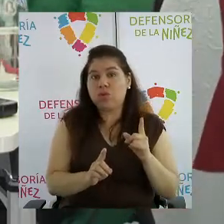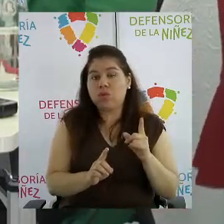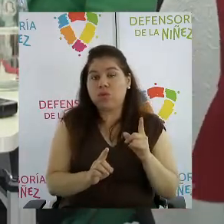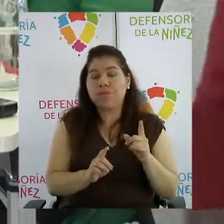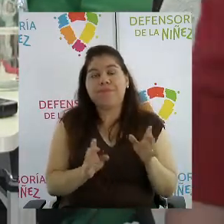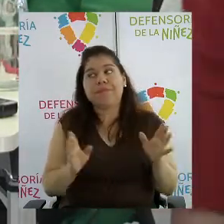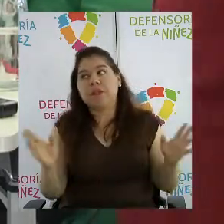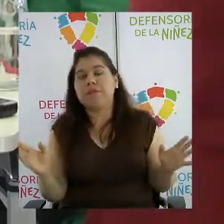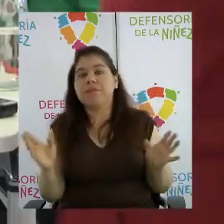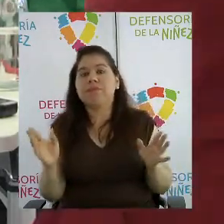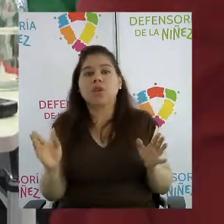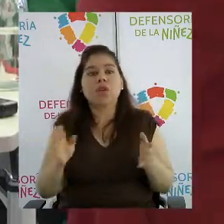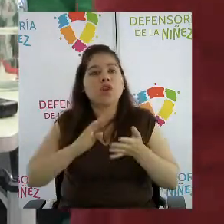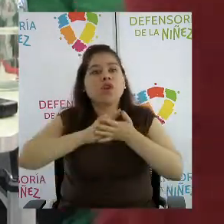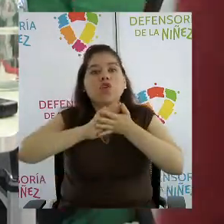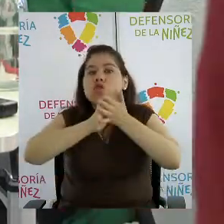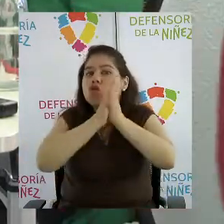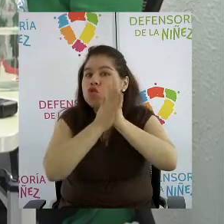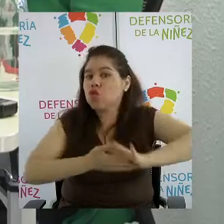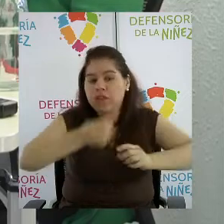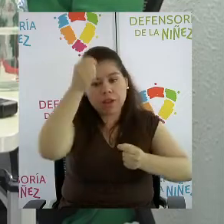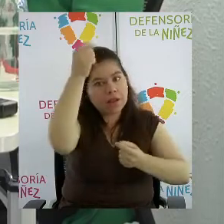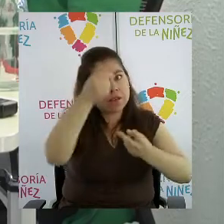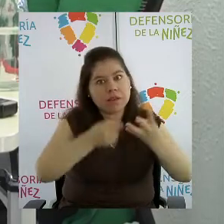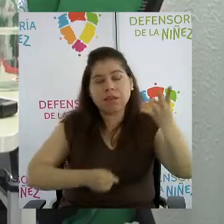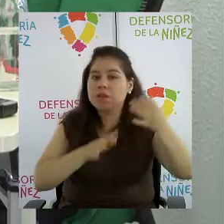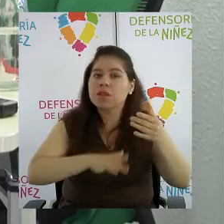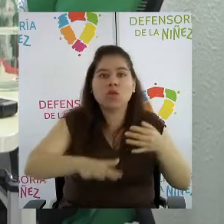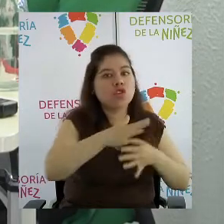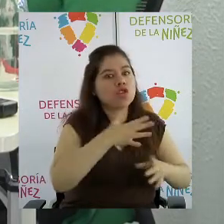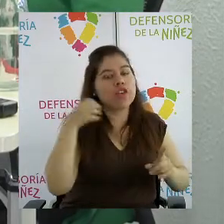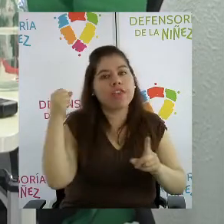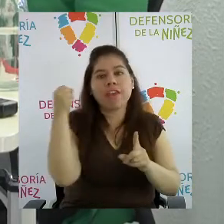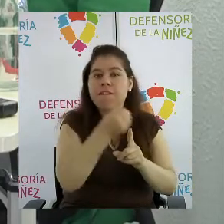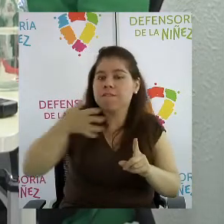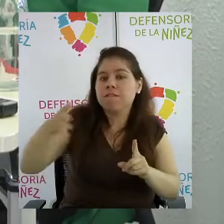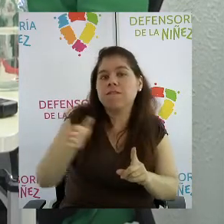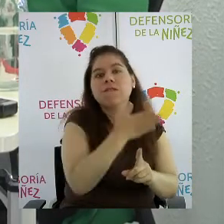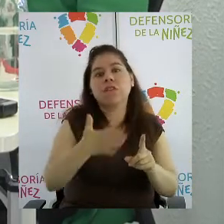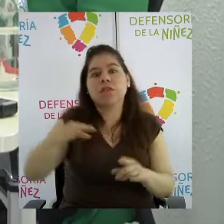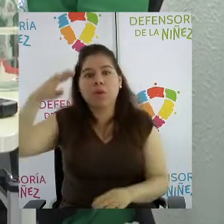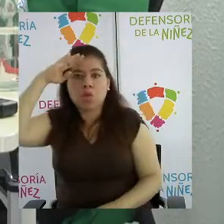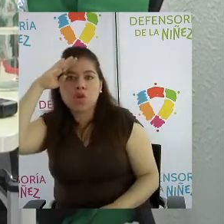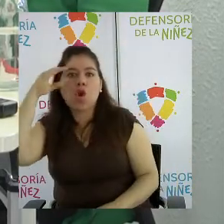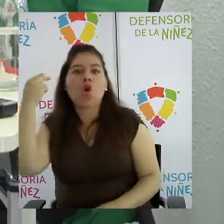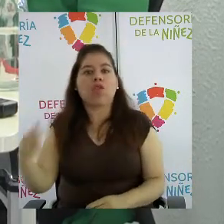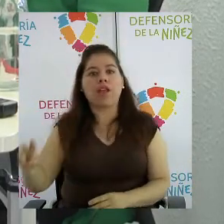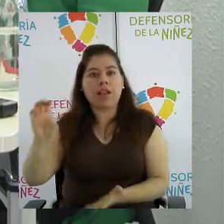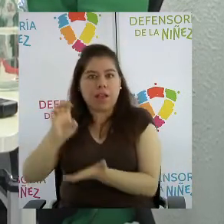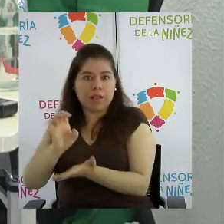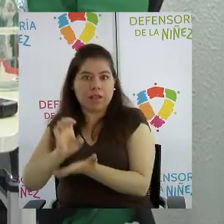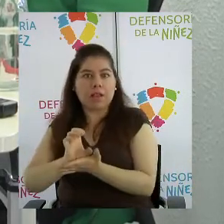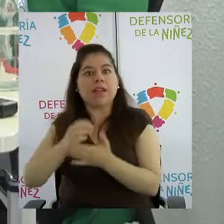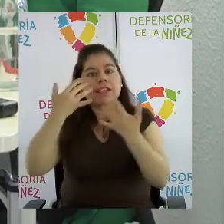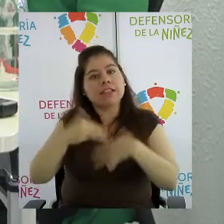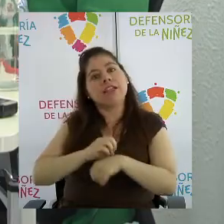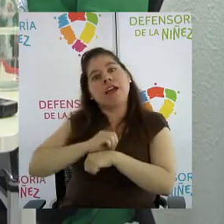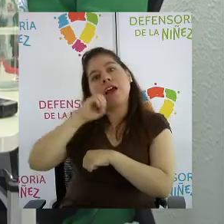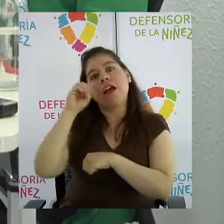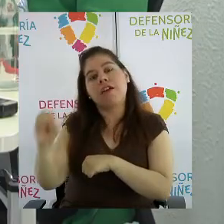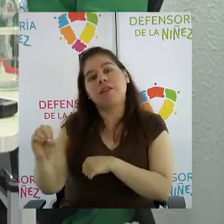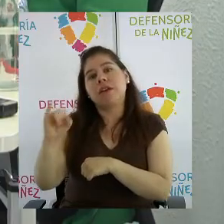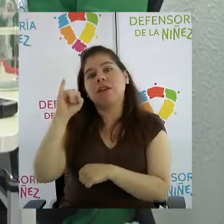A ver, todas las causas en las cuales hemos tomado conocimiento de situaciones de violencia policial o de violencia estatal han sido comunicadas debidamente al Instituto Nacional